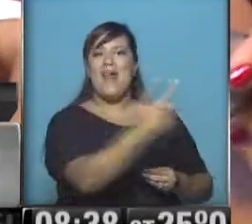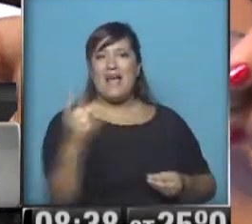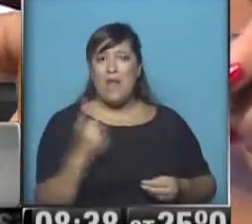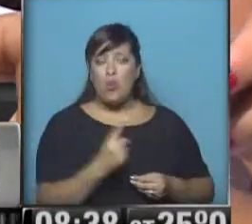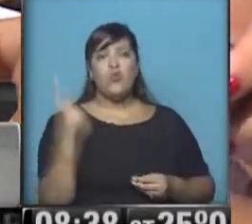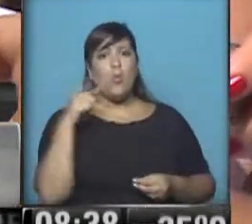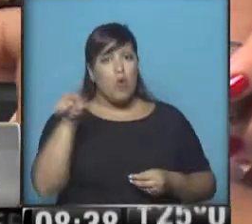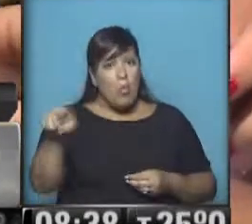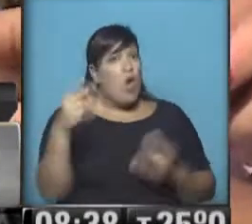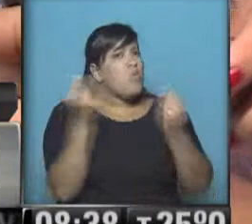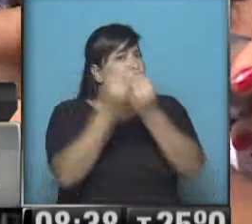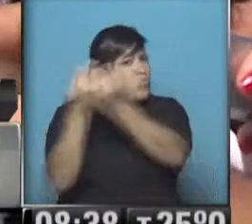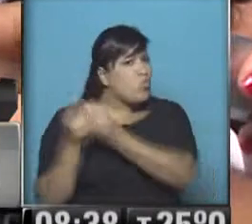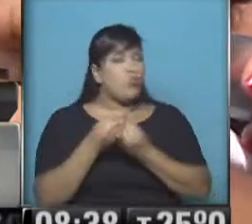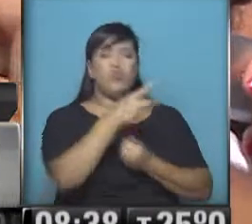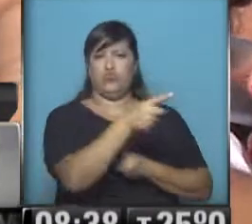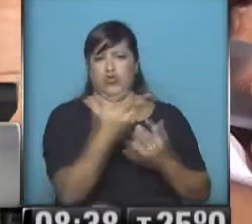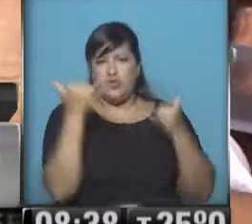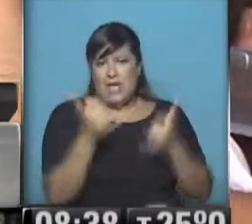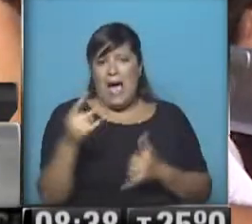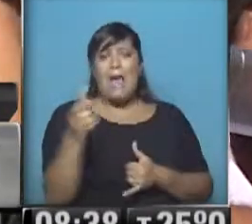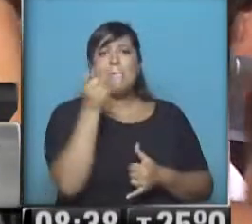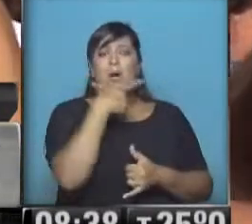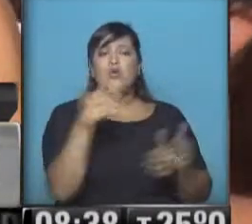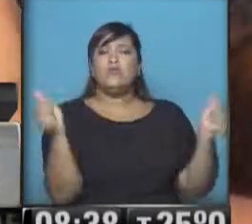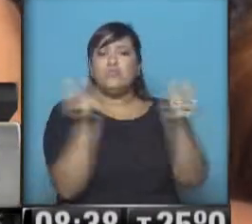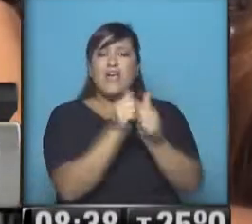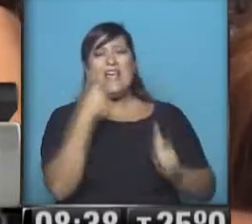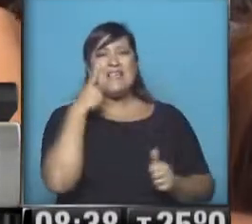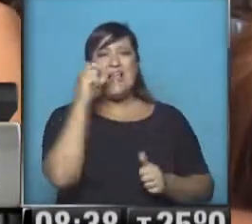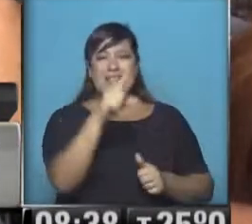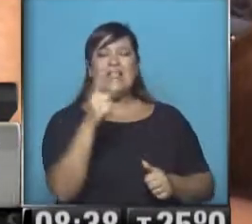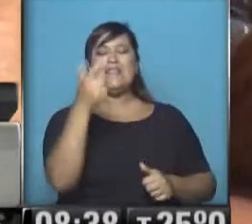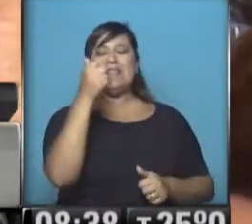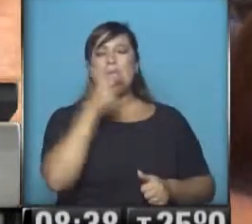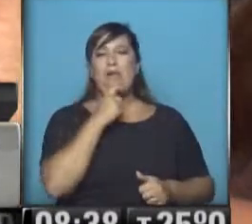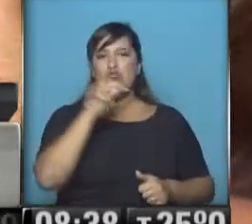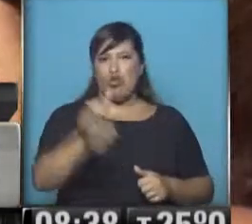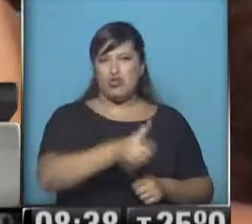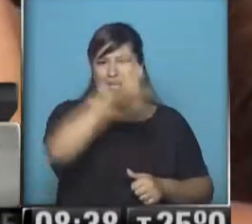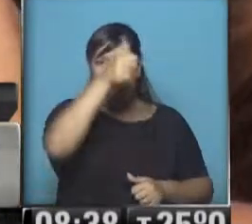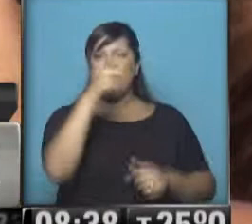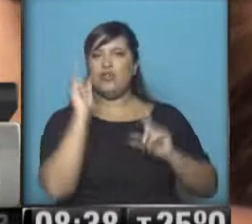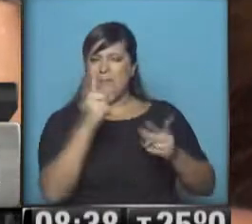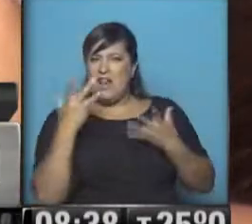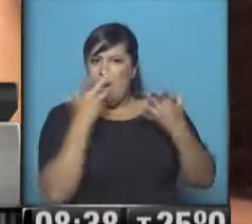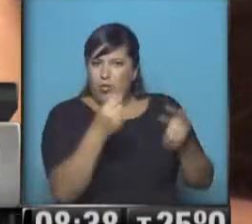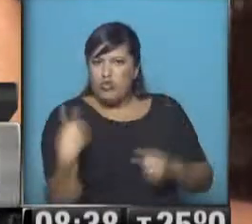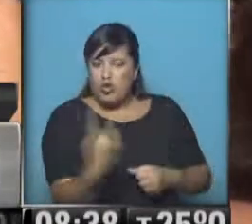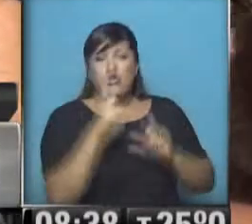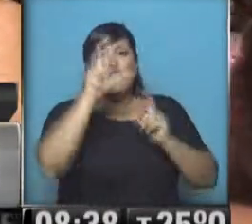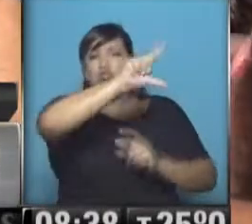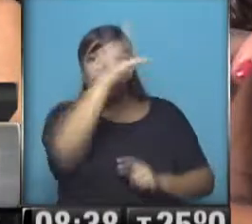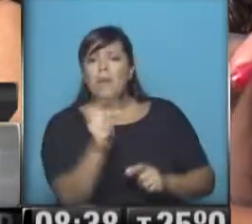como él hay muchos ayer maurice estuvo acompañando al candidato intendente que ganó en mendoza que lo apoyamos nosotros también en todo el país hay